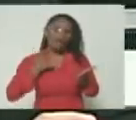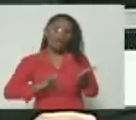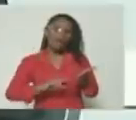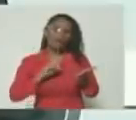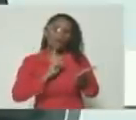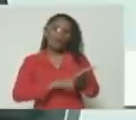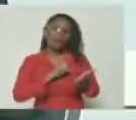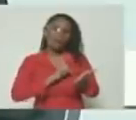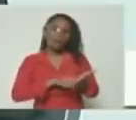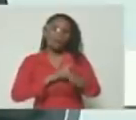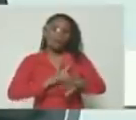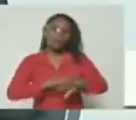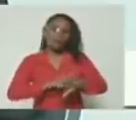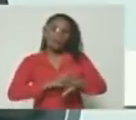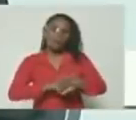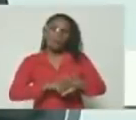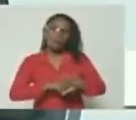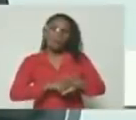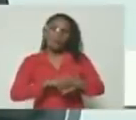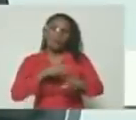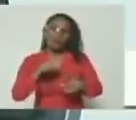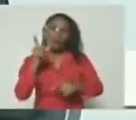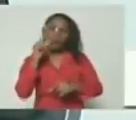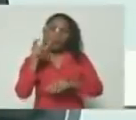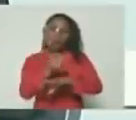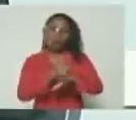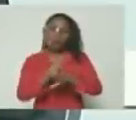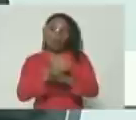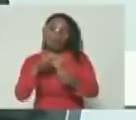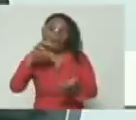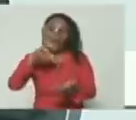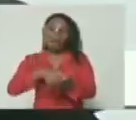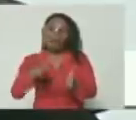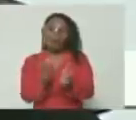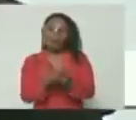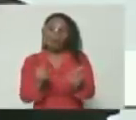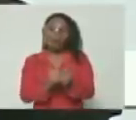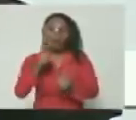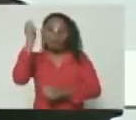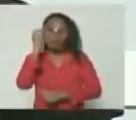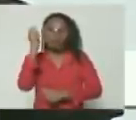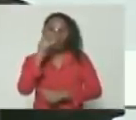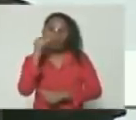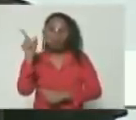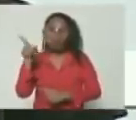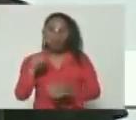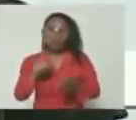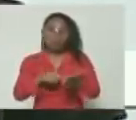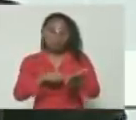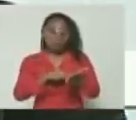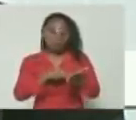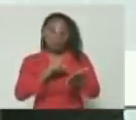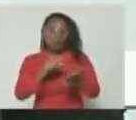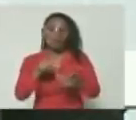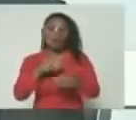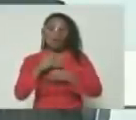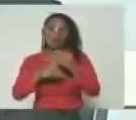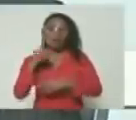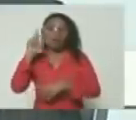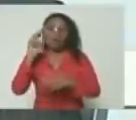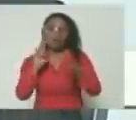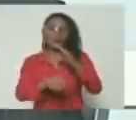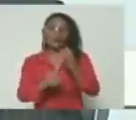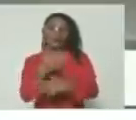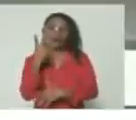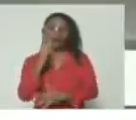dijo el candidato a gobernador del estado de Anzoátegui, diputado José Brito, que ha lanzado su candidatura desde Miraflores.